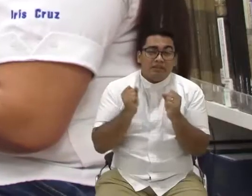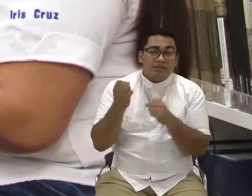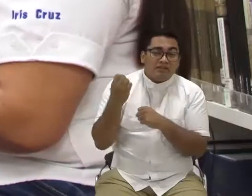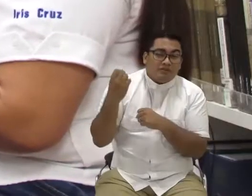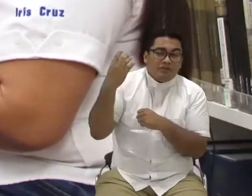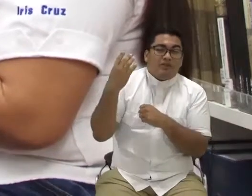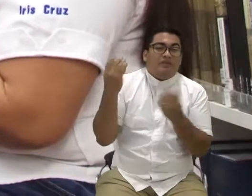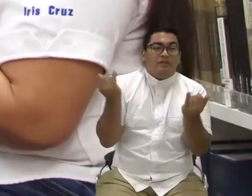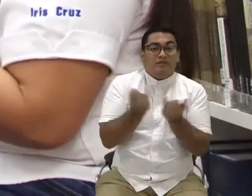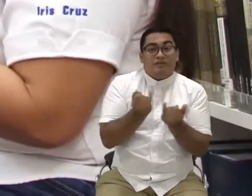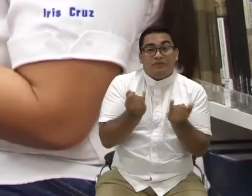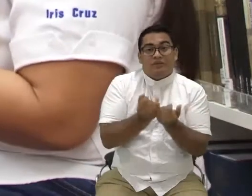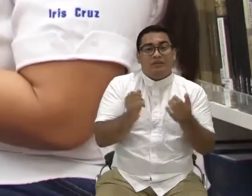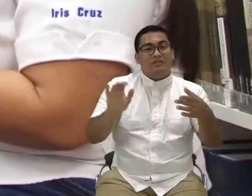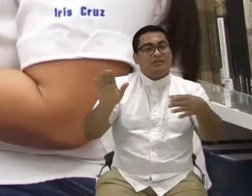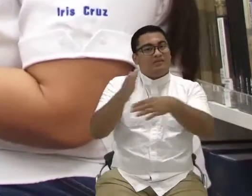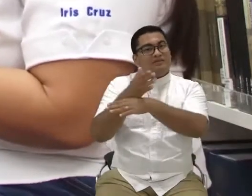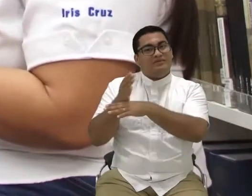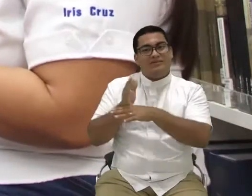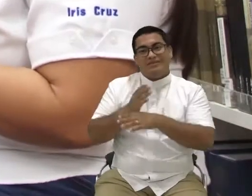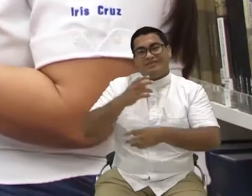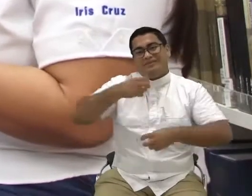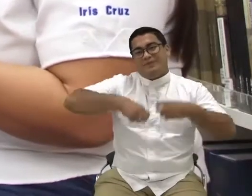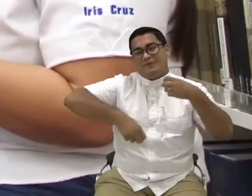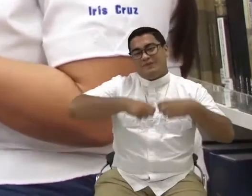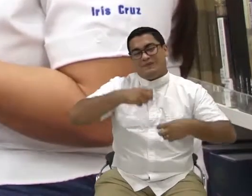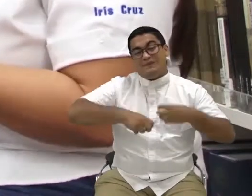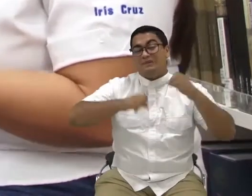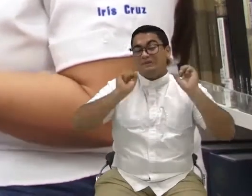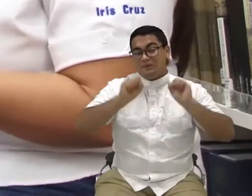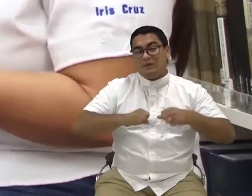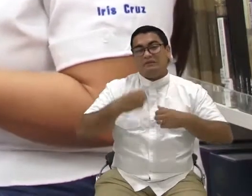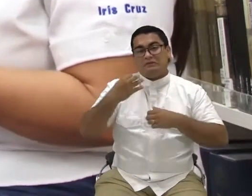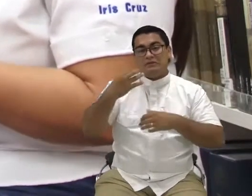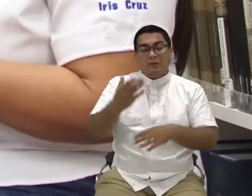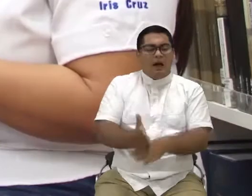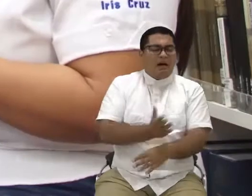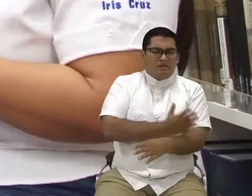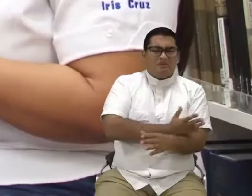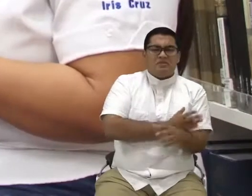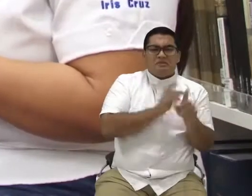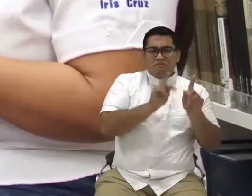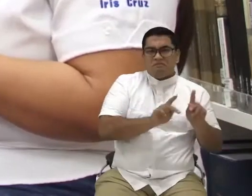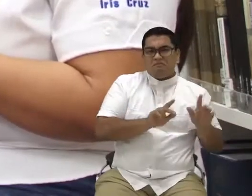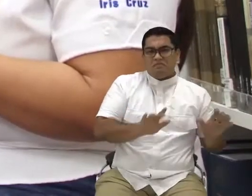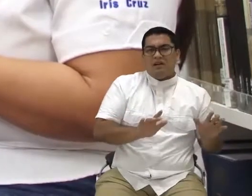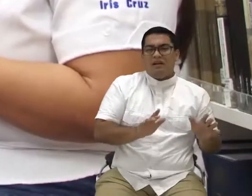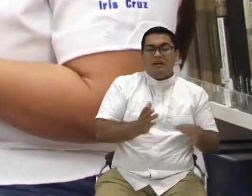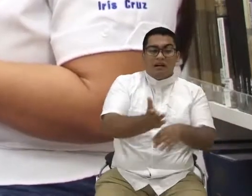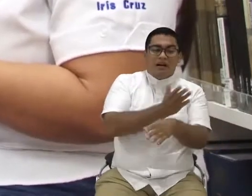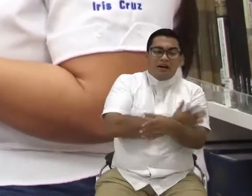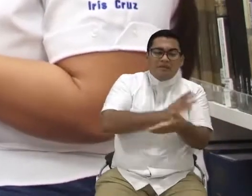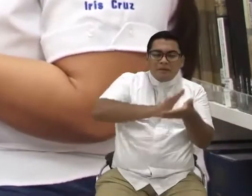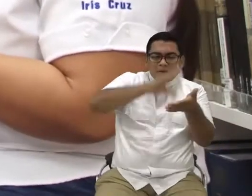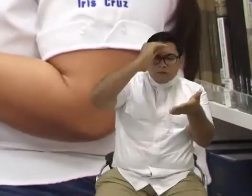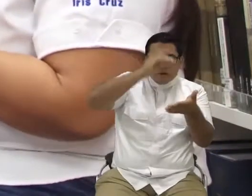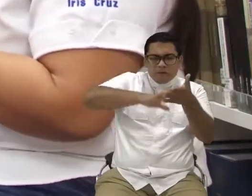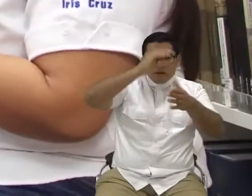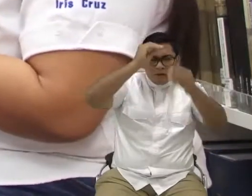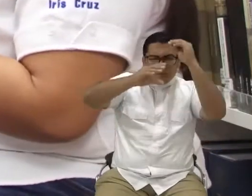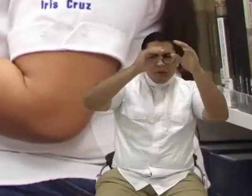diferentes las diferentes amenazas podamos estar preparados. Entonces, siempre estarnos